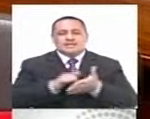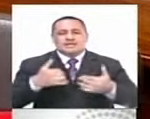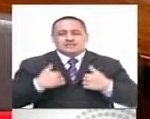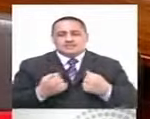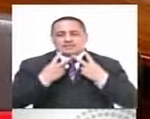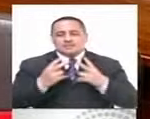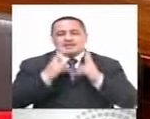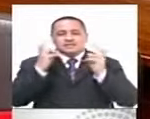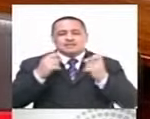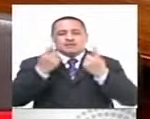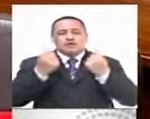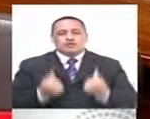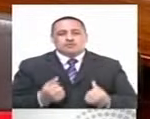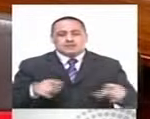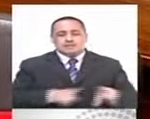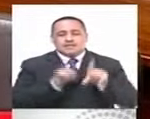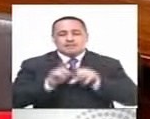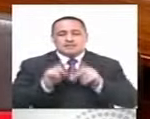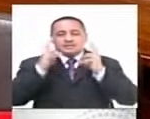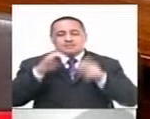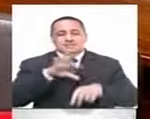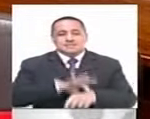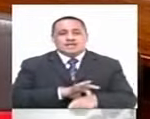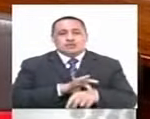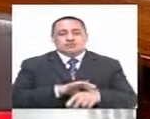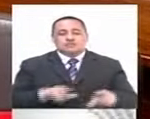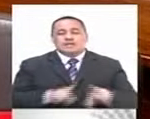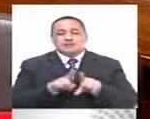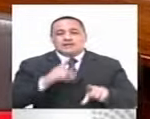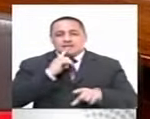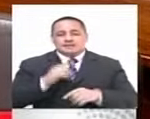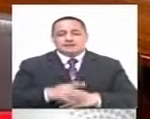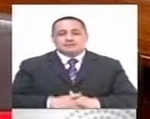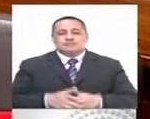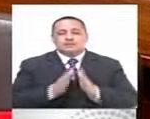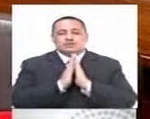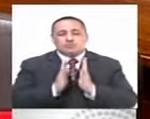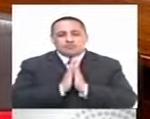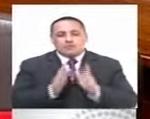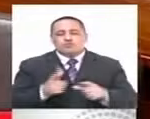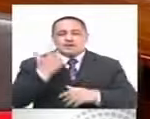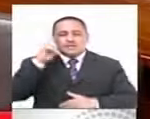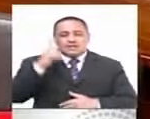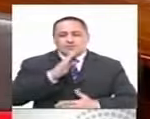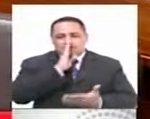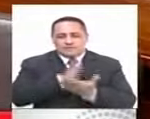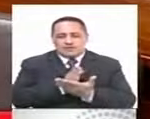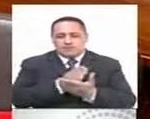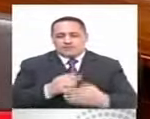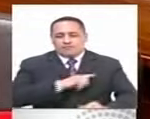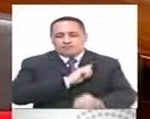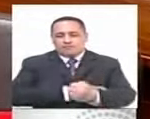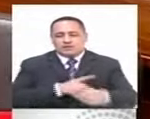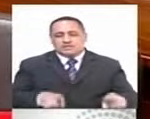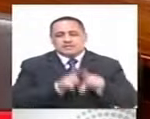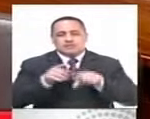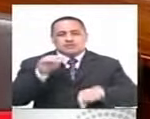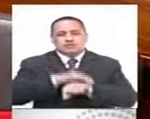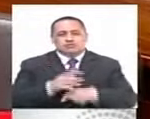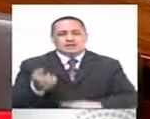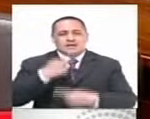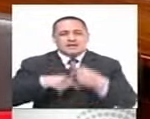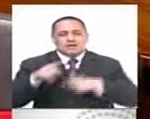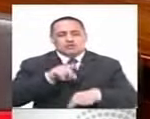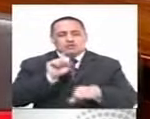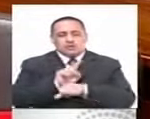en términos de la economía, en términos de la salud. Así es que ahí pido, por favor, un liderazgo firme y fuerte respecto al retorno